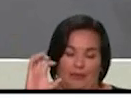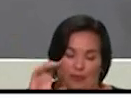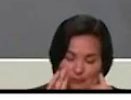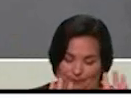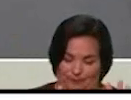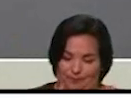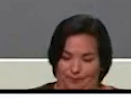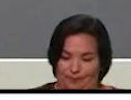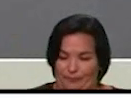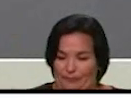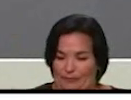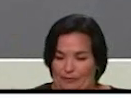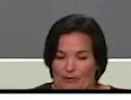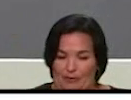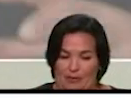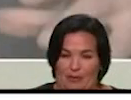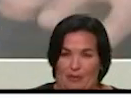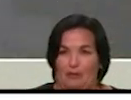Escuche.